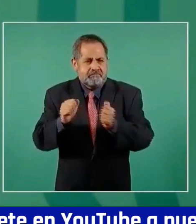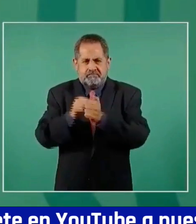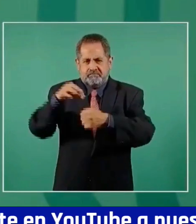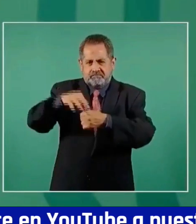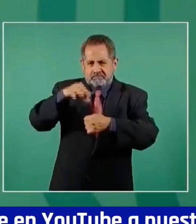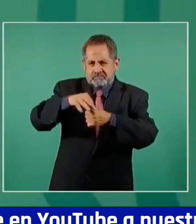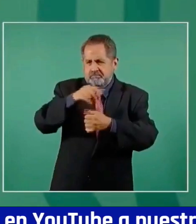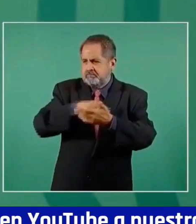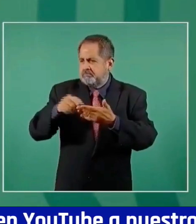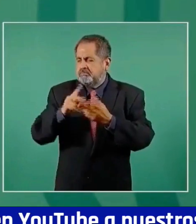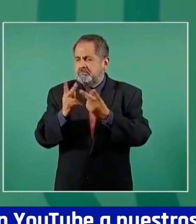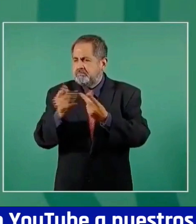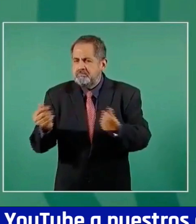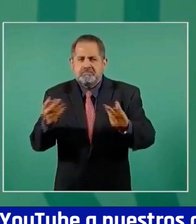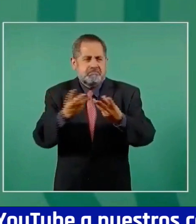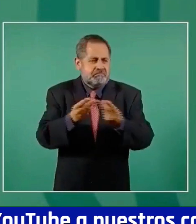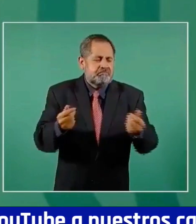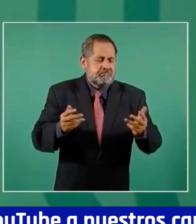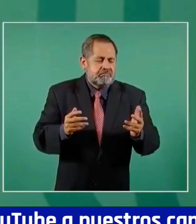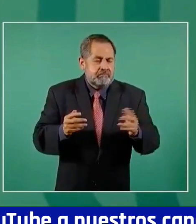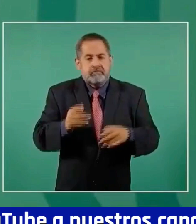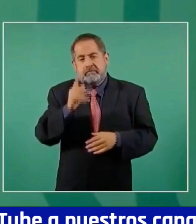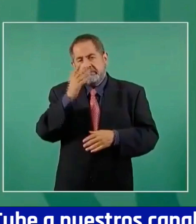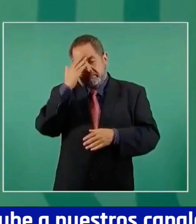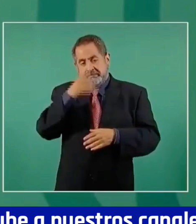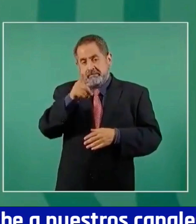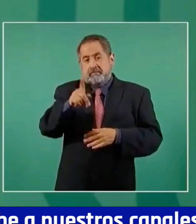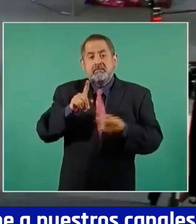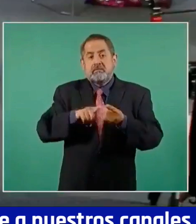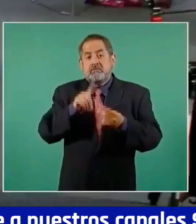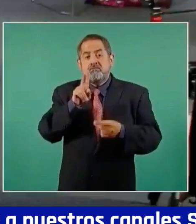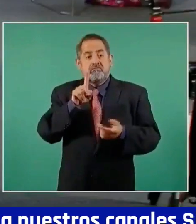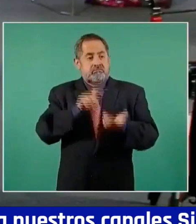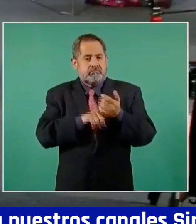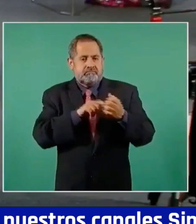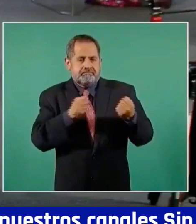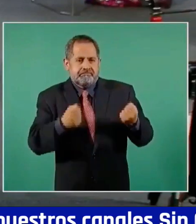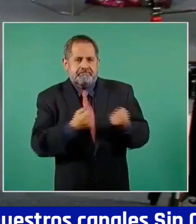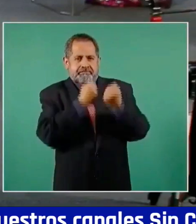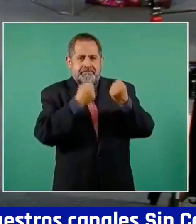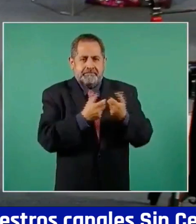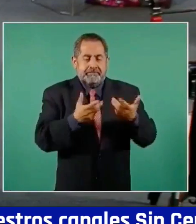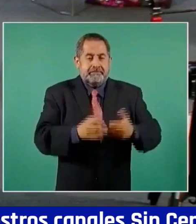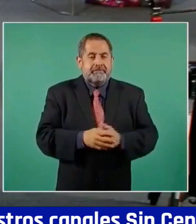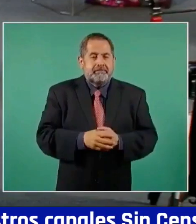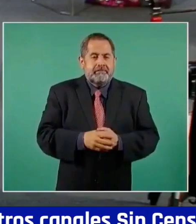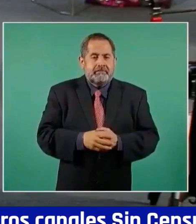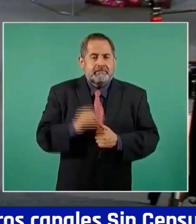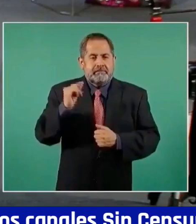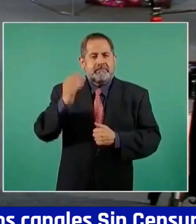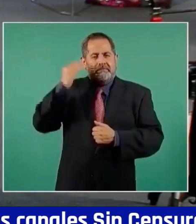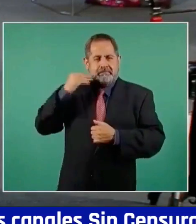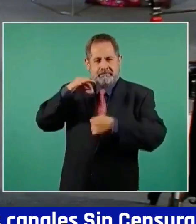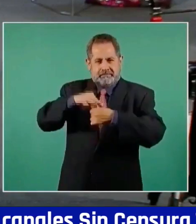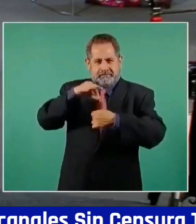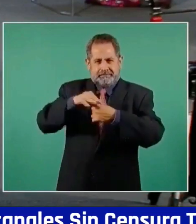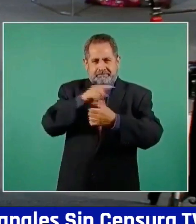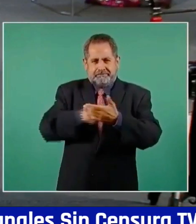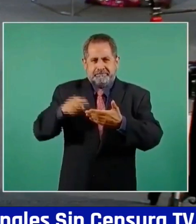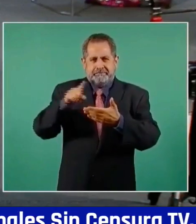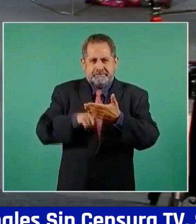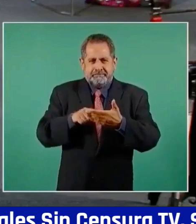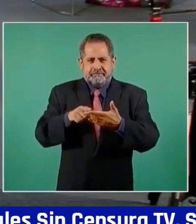¿Sabes en dónde se dio la confrontación? En las pasadas elecciones,